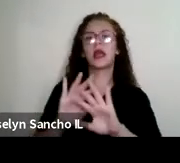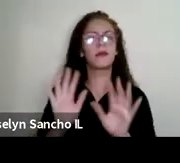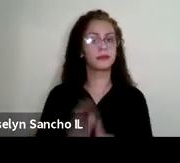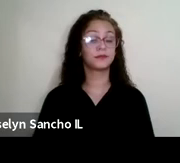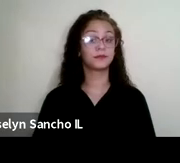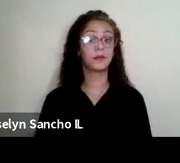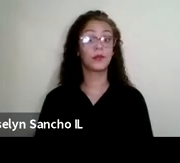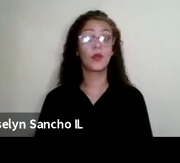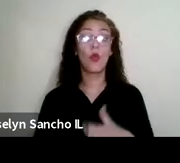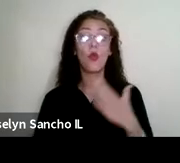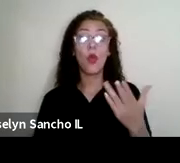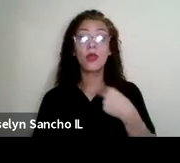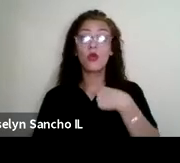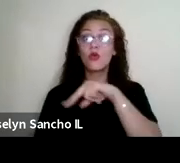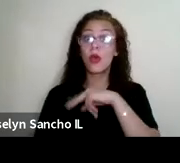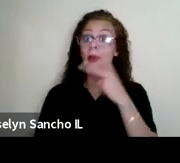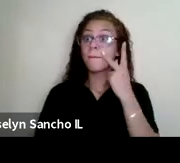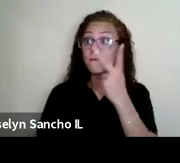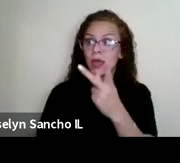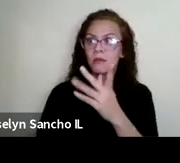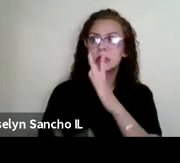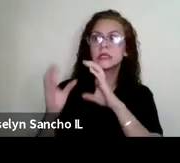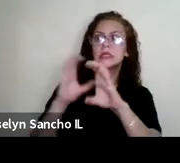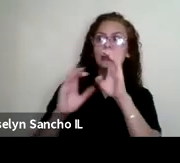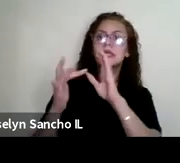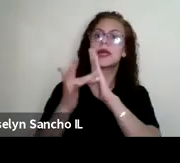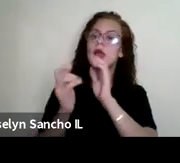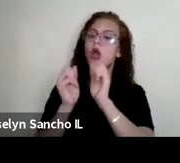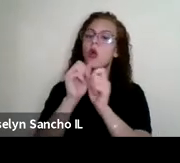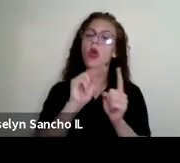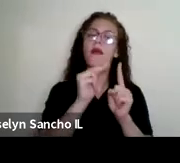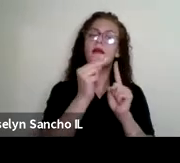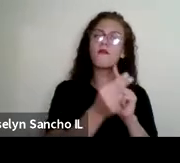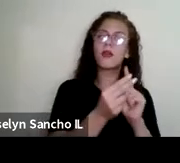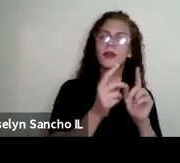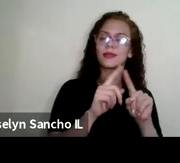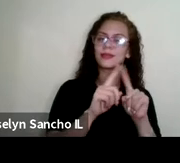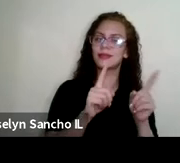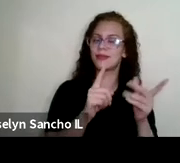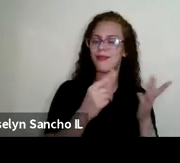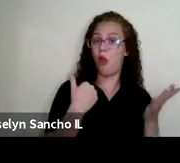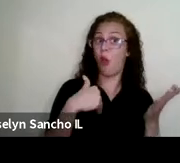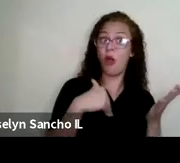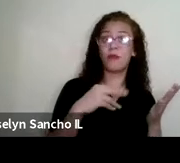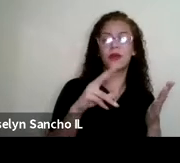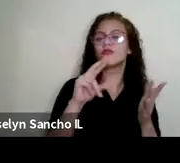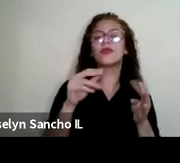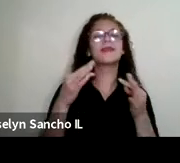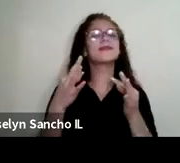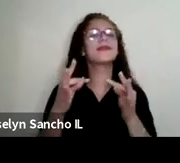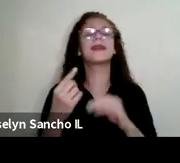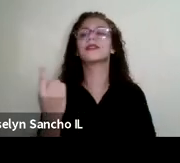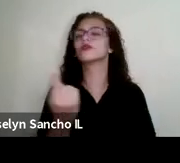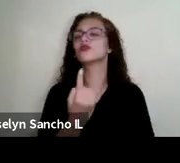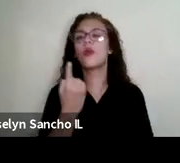Cuando nosotras miremos la ciencia y la tecnología con un enfoque de género, no estamos tratando